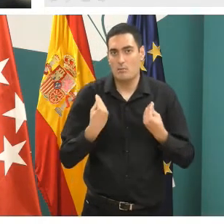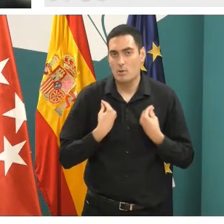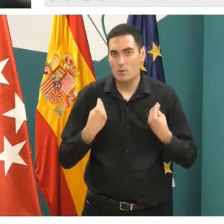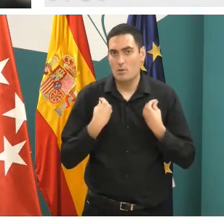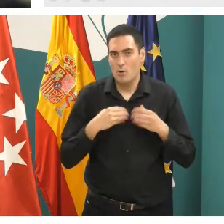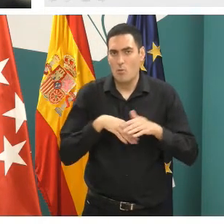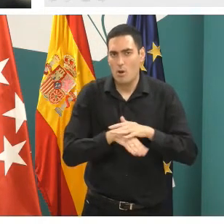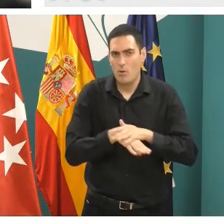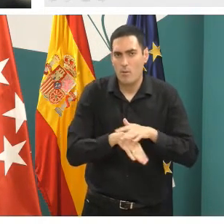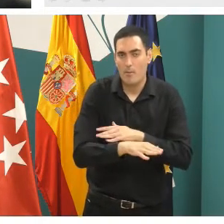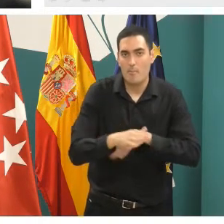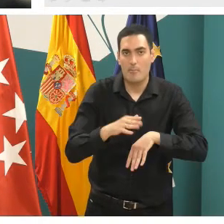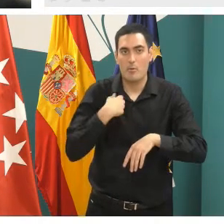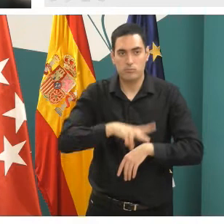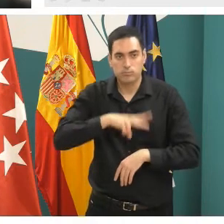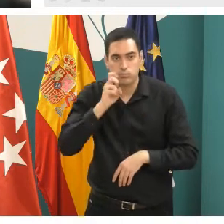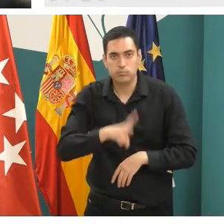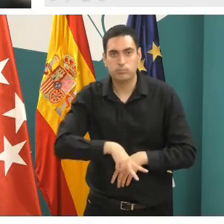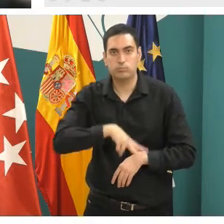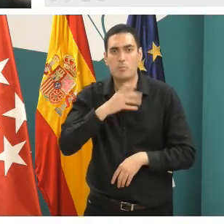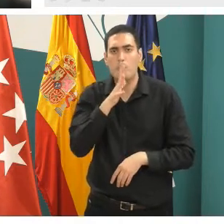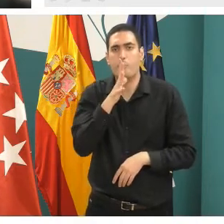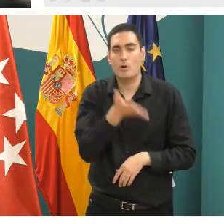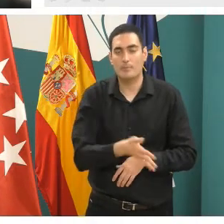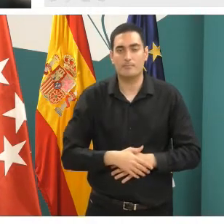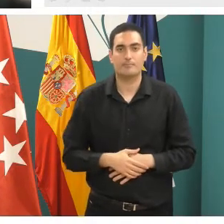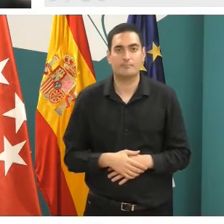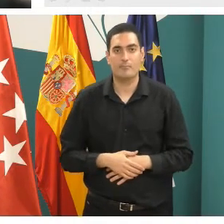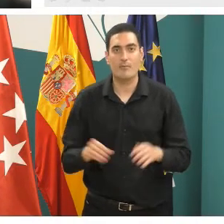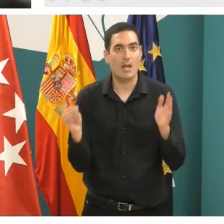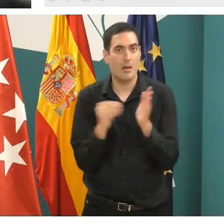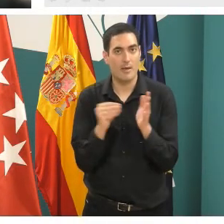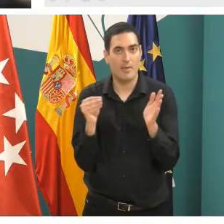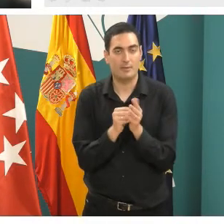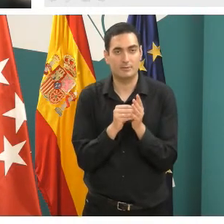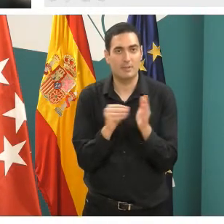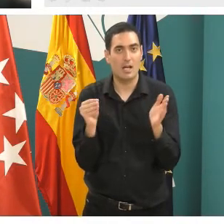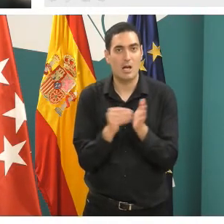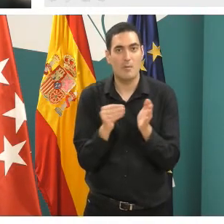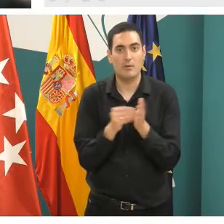estas dificultades para respirar, y que, bueno, a veces tienen la suerte de